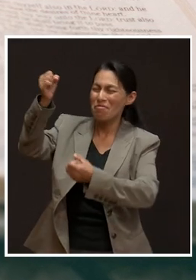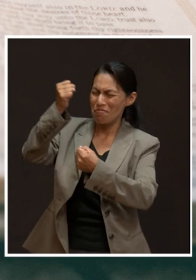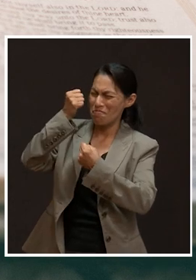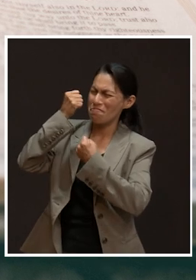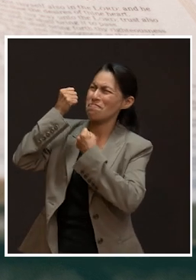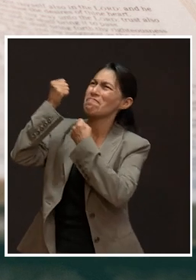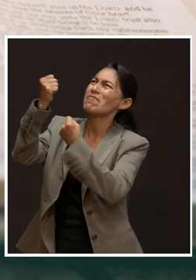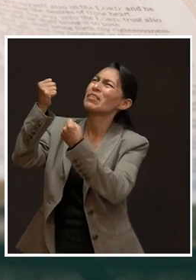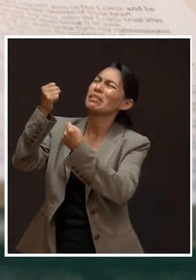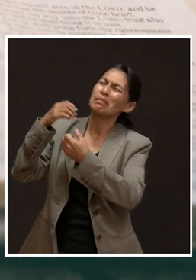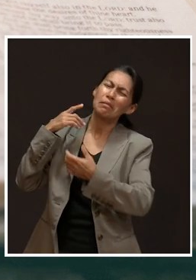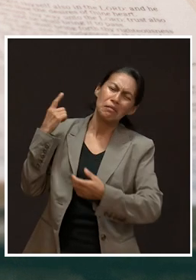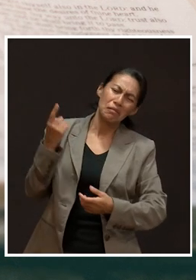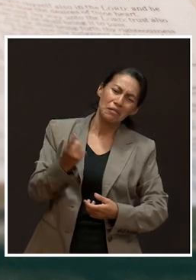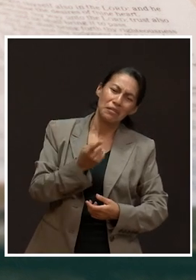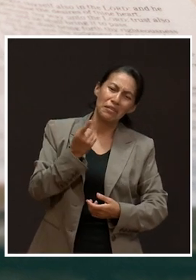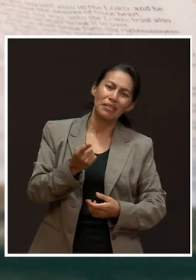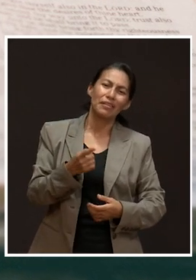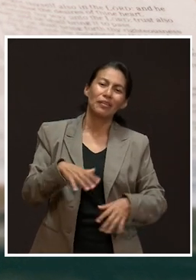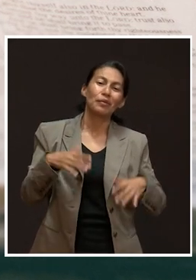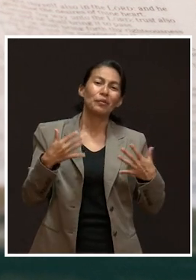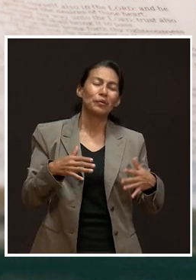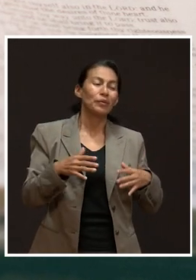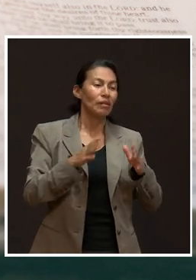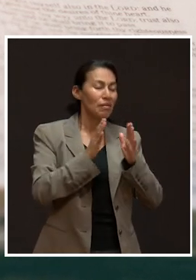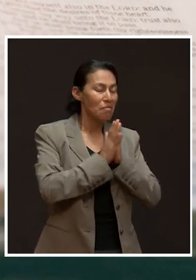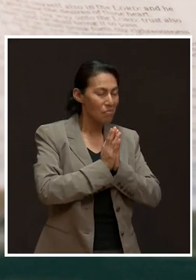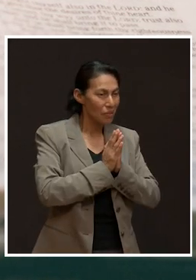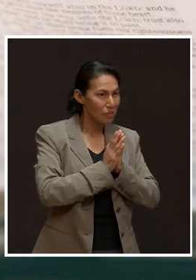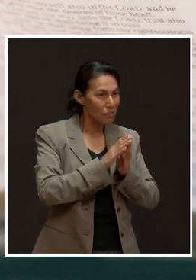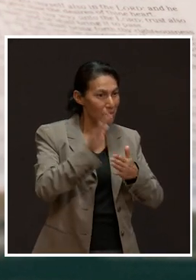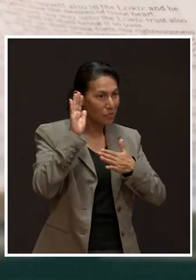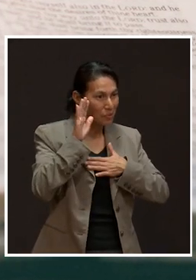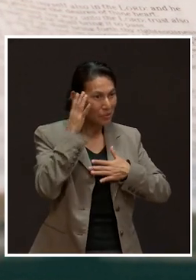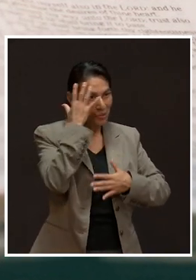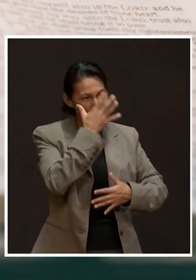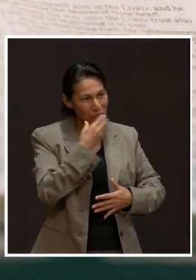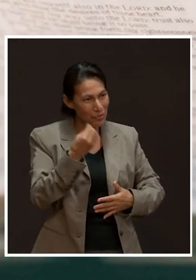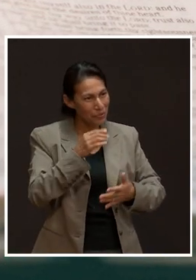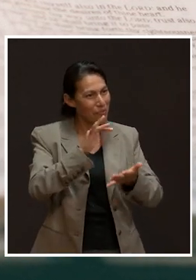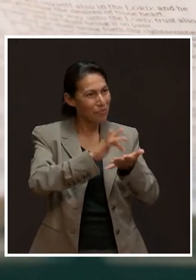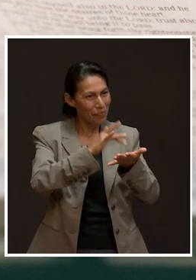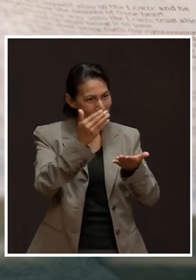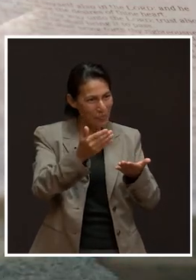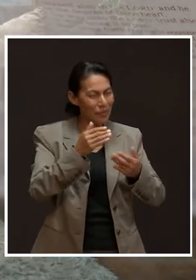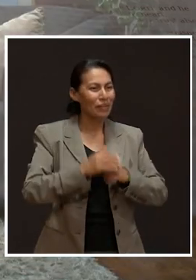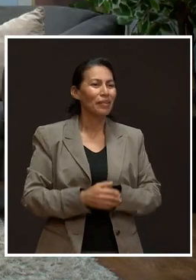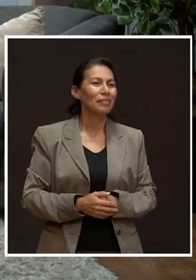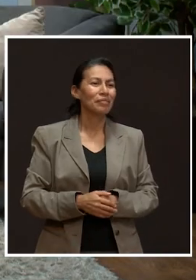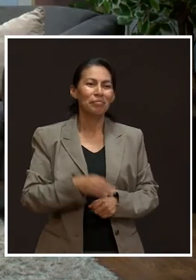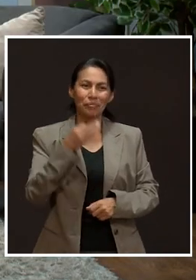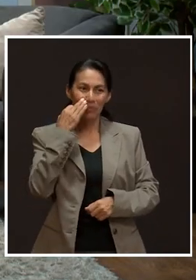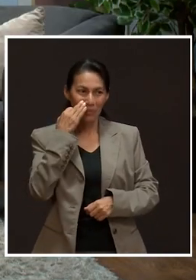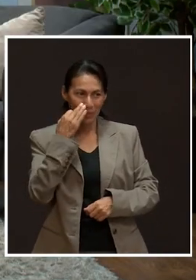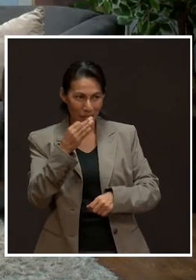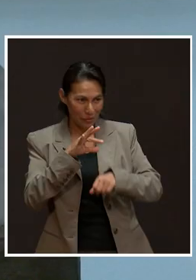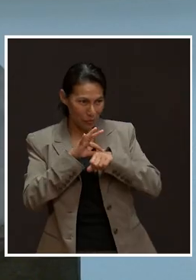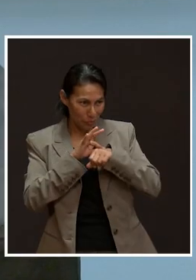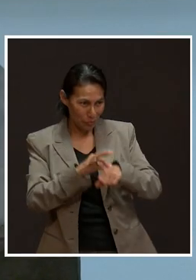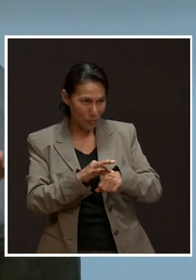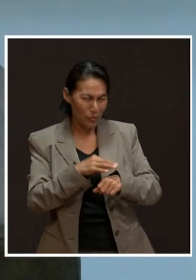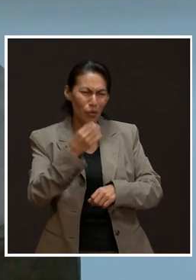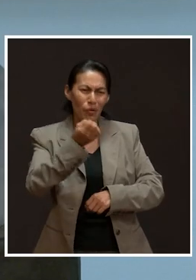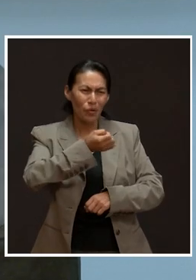roca de mi corazón y mi porción es Dios para siempre. Amén. Qué hermosa promesa.